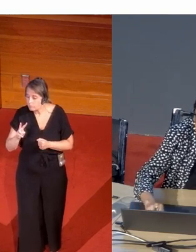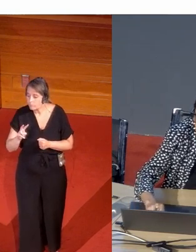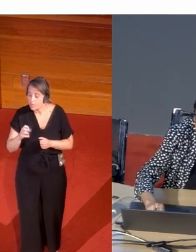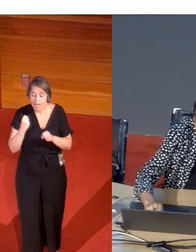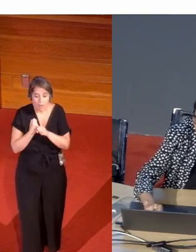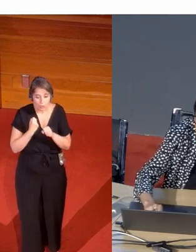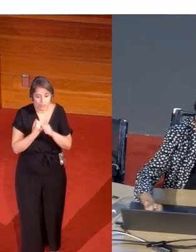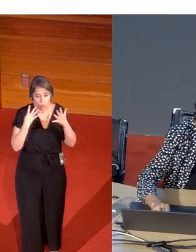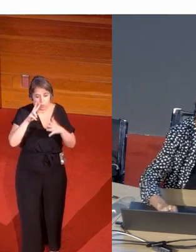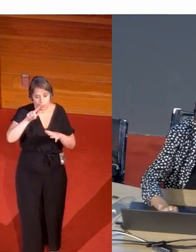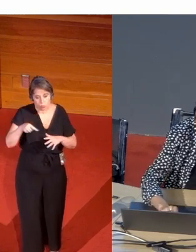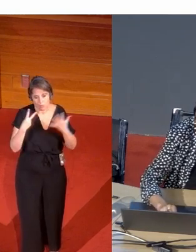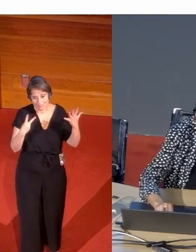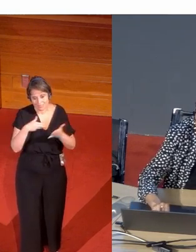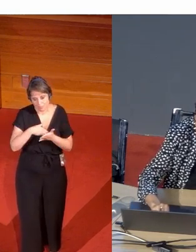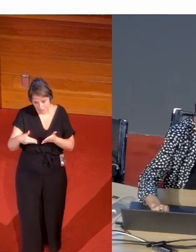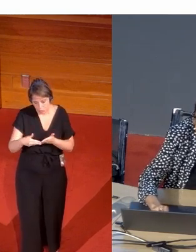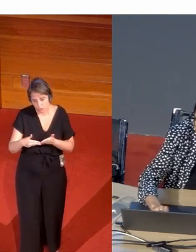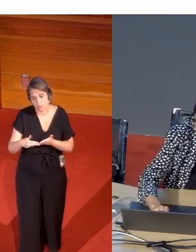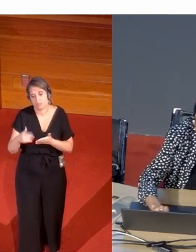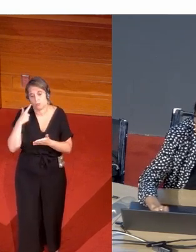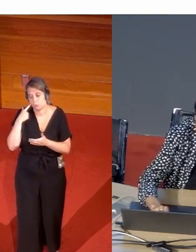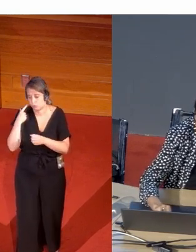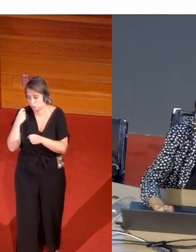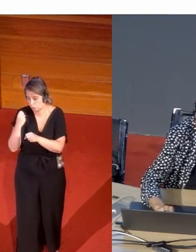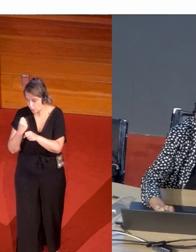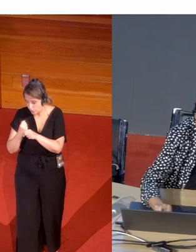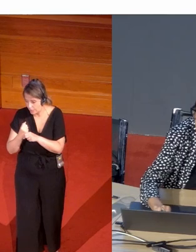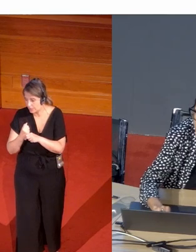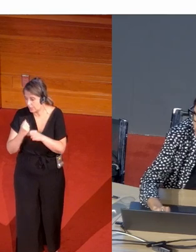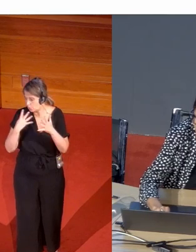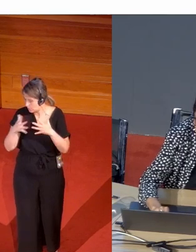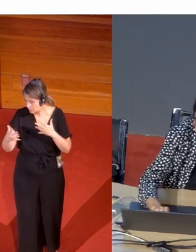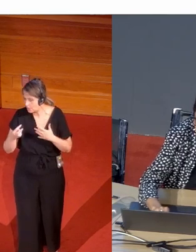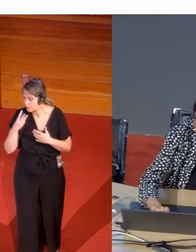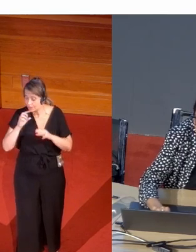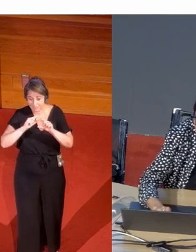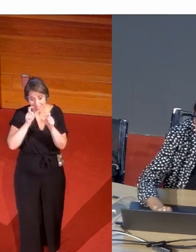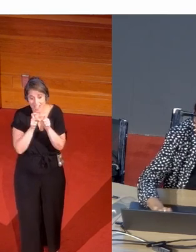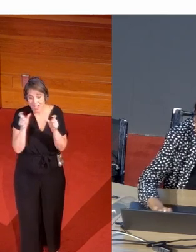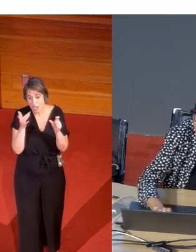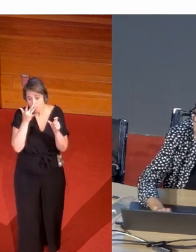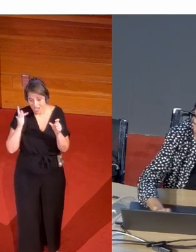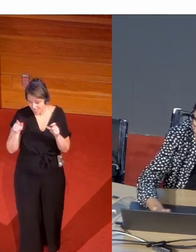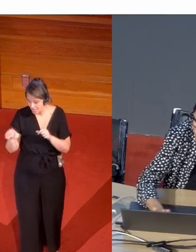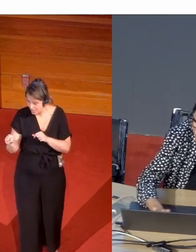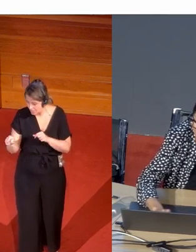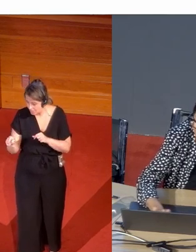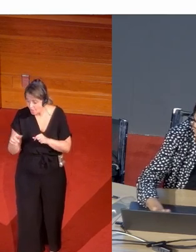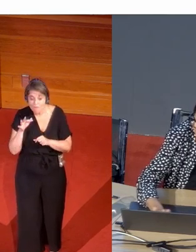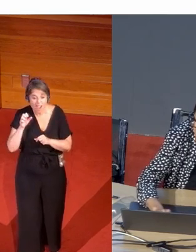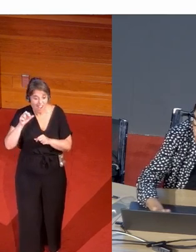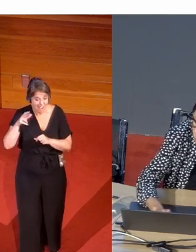millones los conservadores 6,8 los liberal demócratas tercer grupo 3,5 millones Nigel